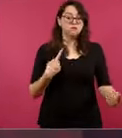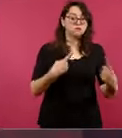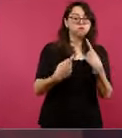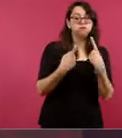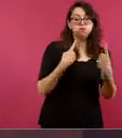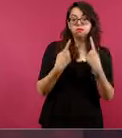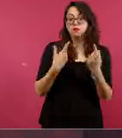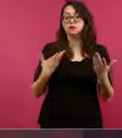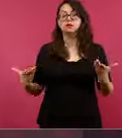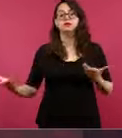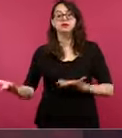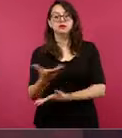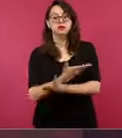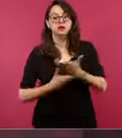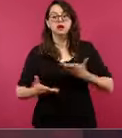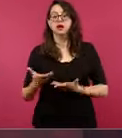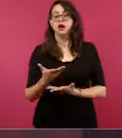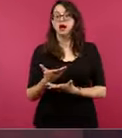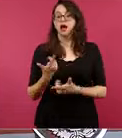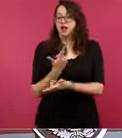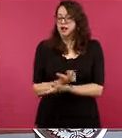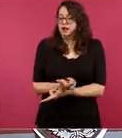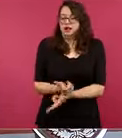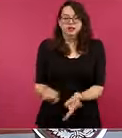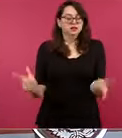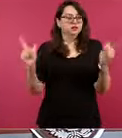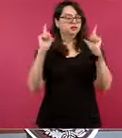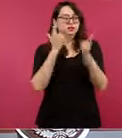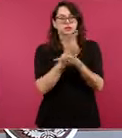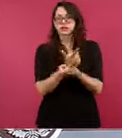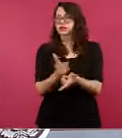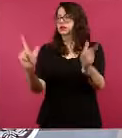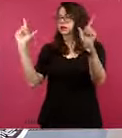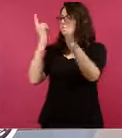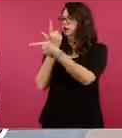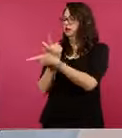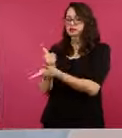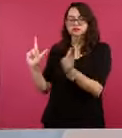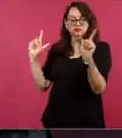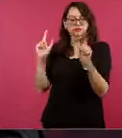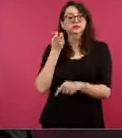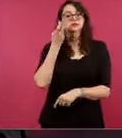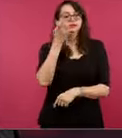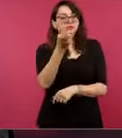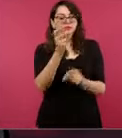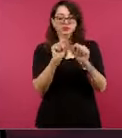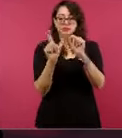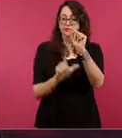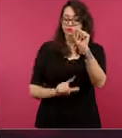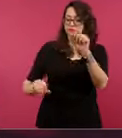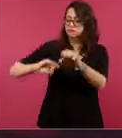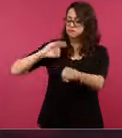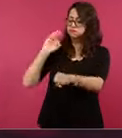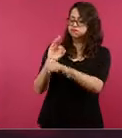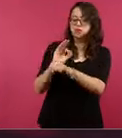y garantizando las libertades, y esto es bueno para el país.